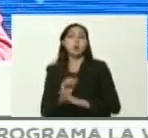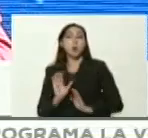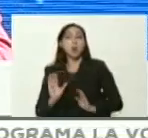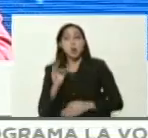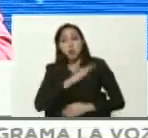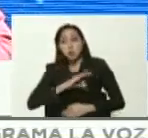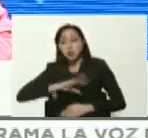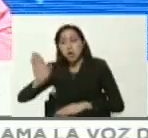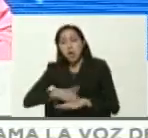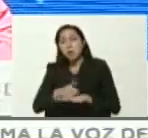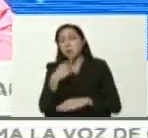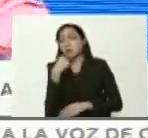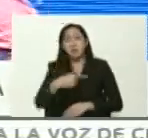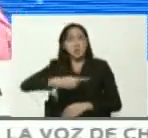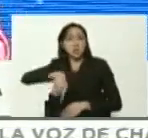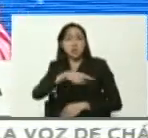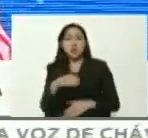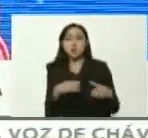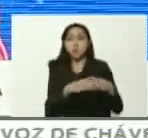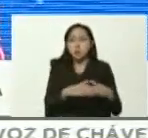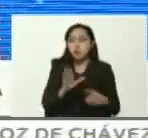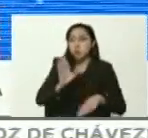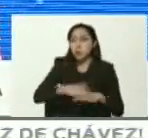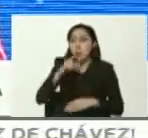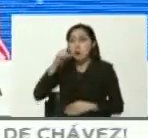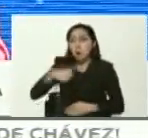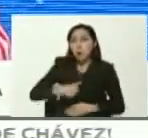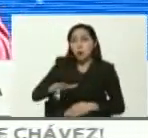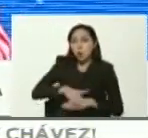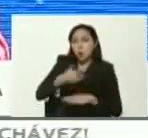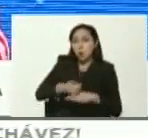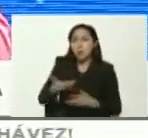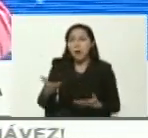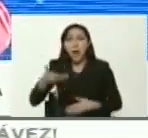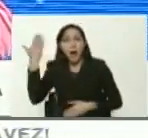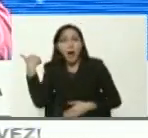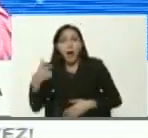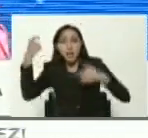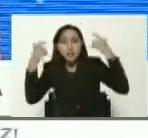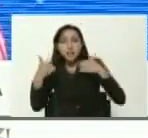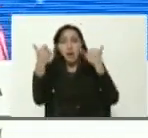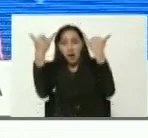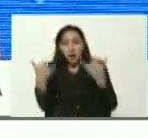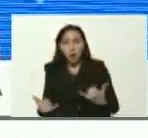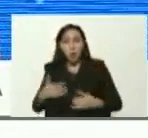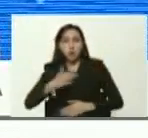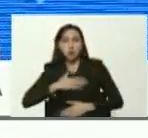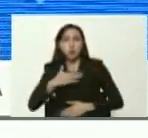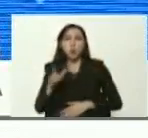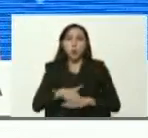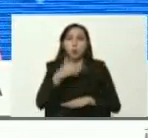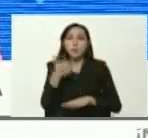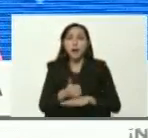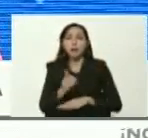socialismo, la culpa es de Maduro. Antes la culpa era de Chávez, ahora la culpa es de Maduro.